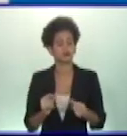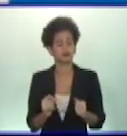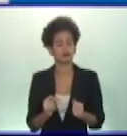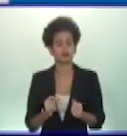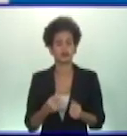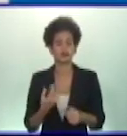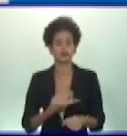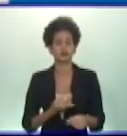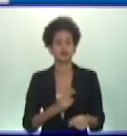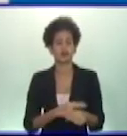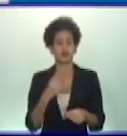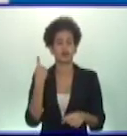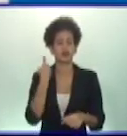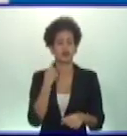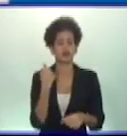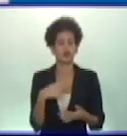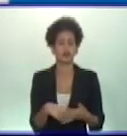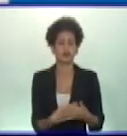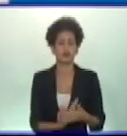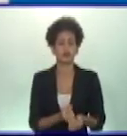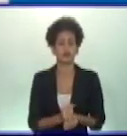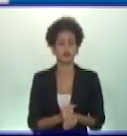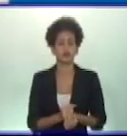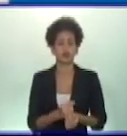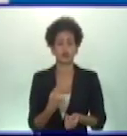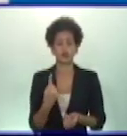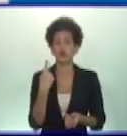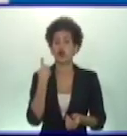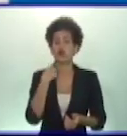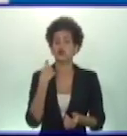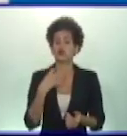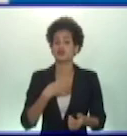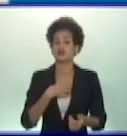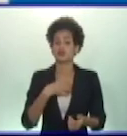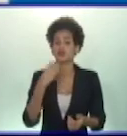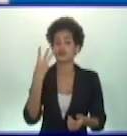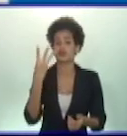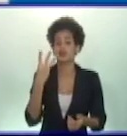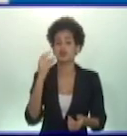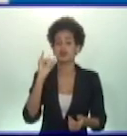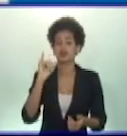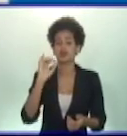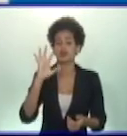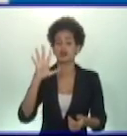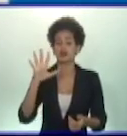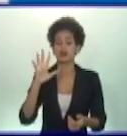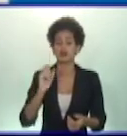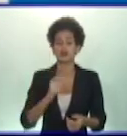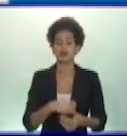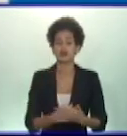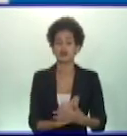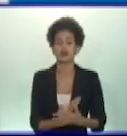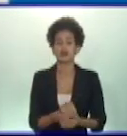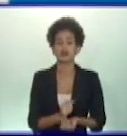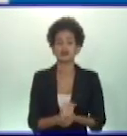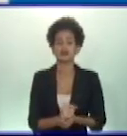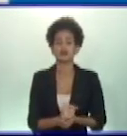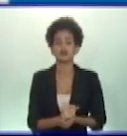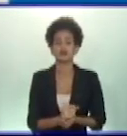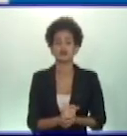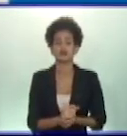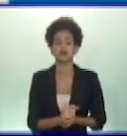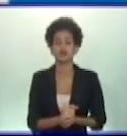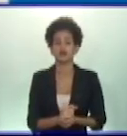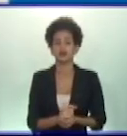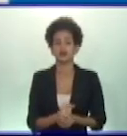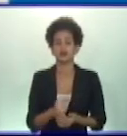Recuerden que un año tiene 365 días y 6 horas. Esas 6 horas, cuando pasan